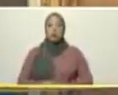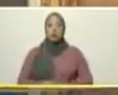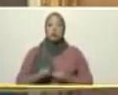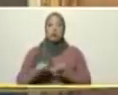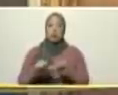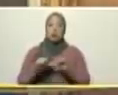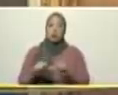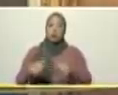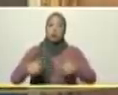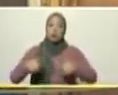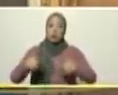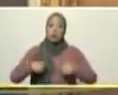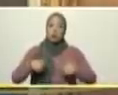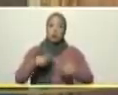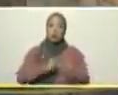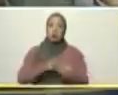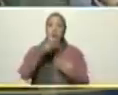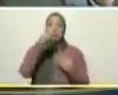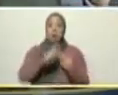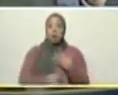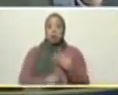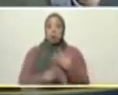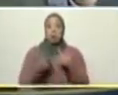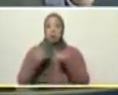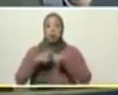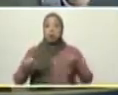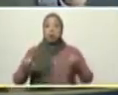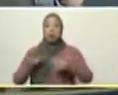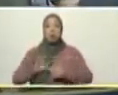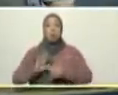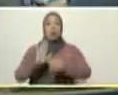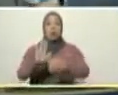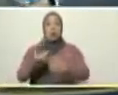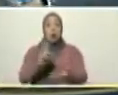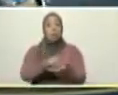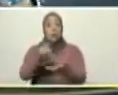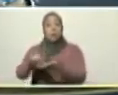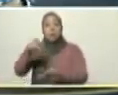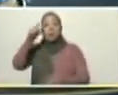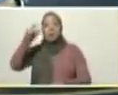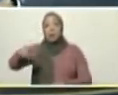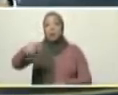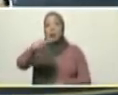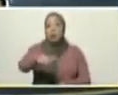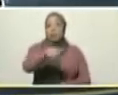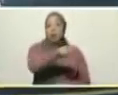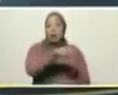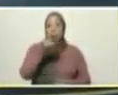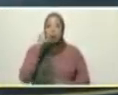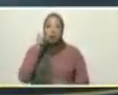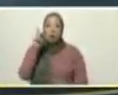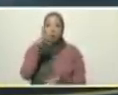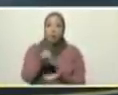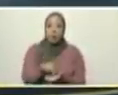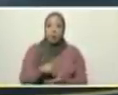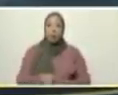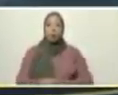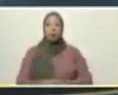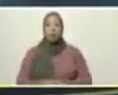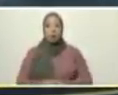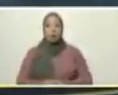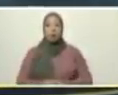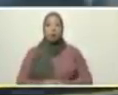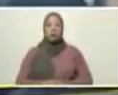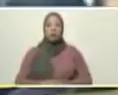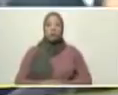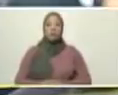esbozó un proyecto de democracia protagónica. Siempre se habló de la contradicción